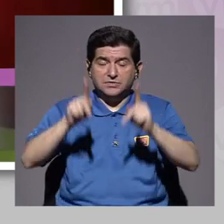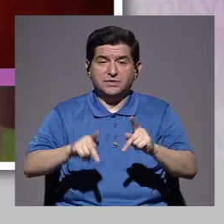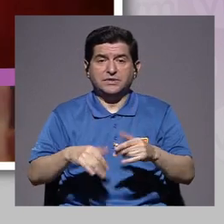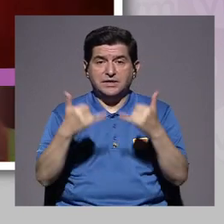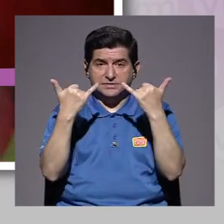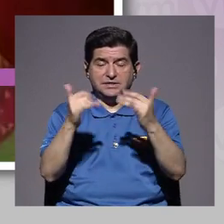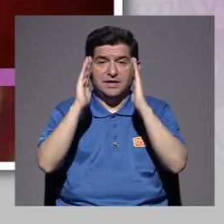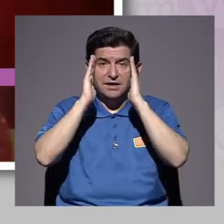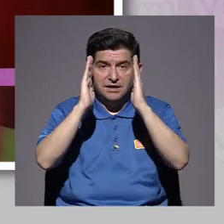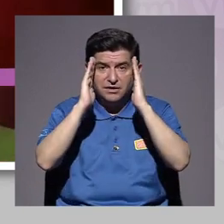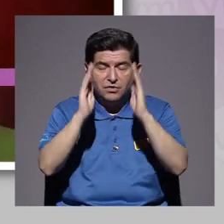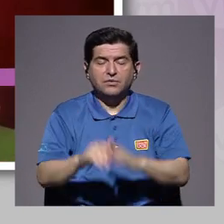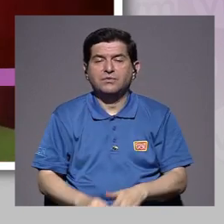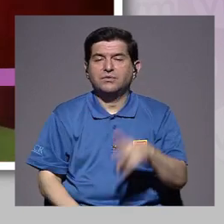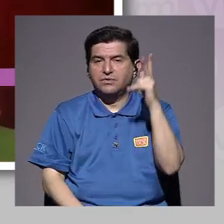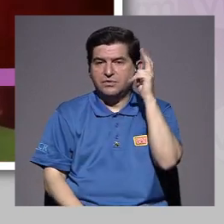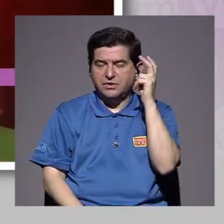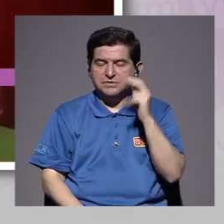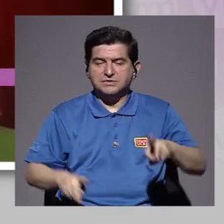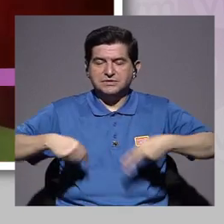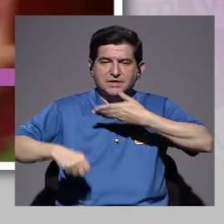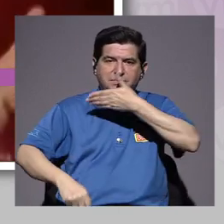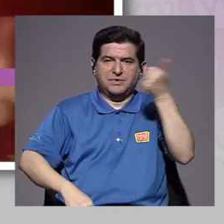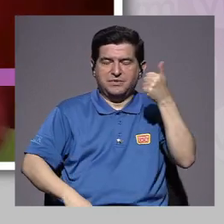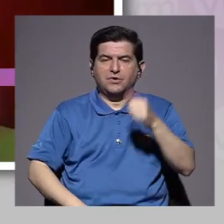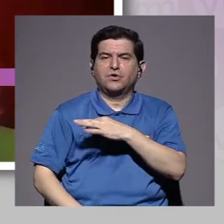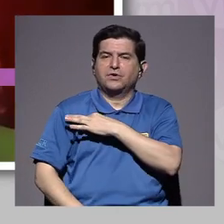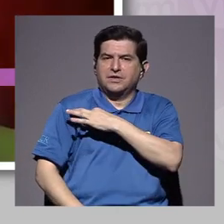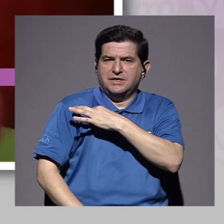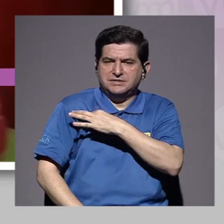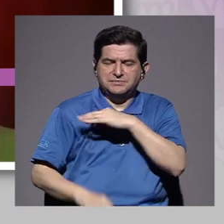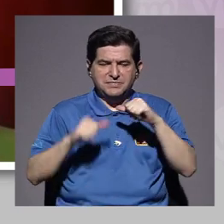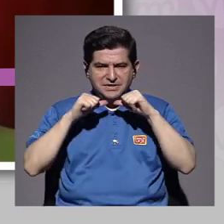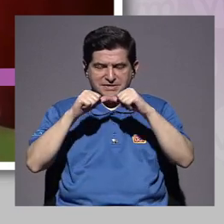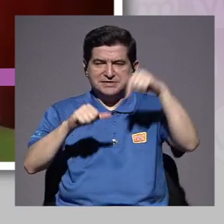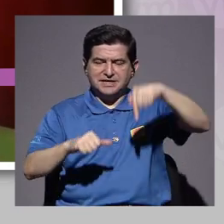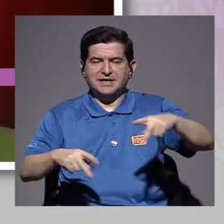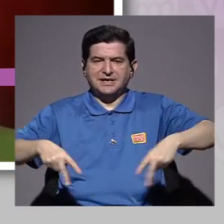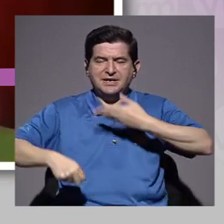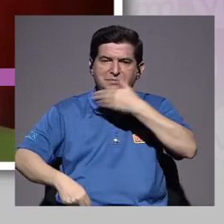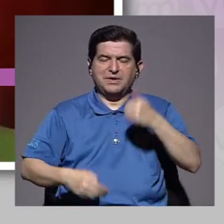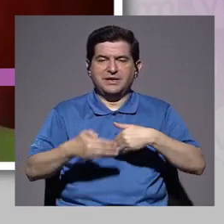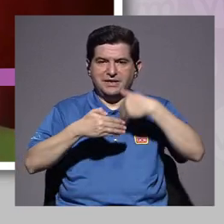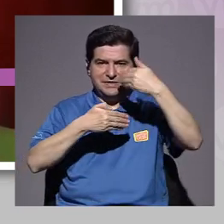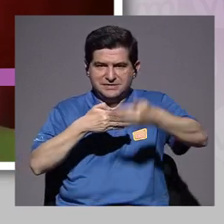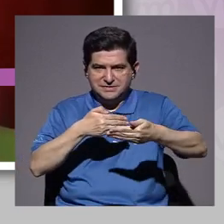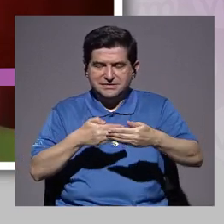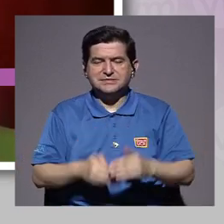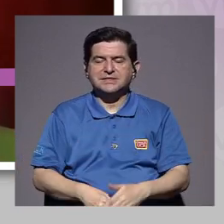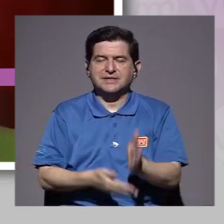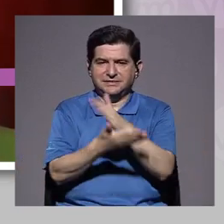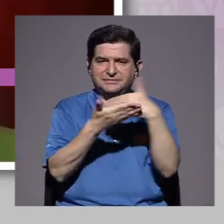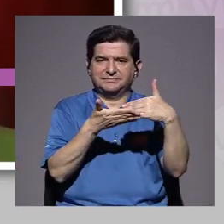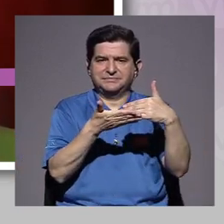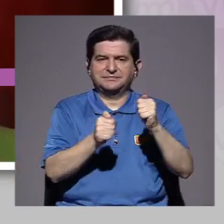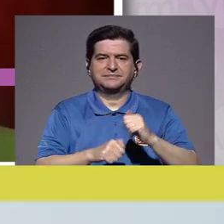están viéndonos y escuchándonos en Vivir Mejor, les invito a que continúen con más de Vivir Mejor en el siguiente segmento.